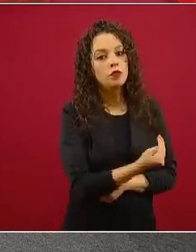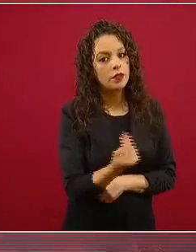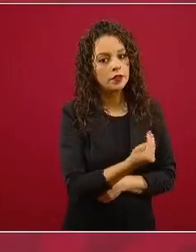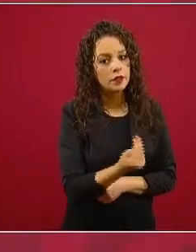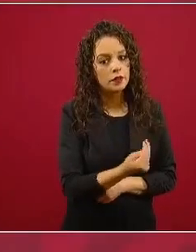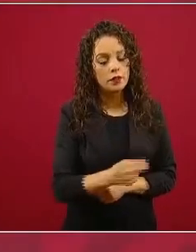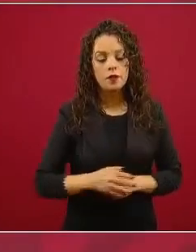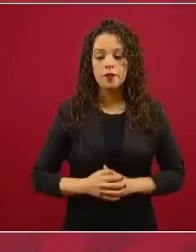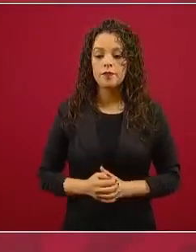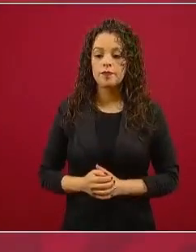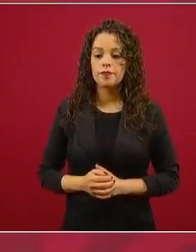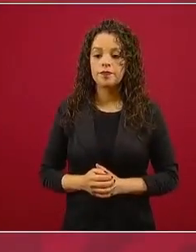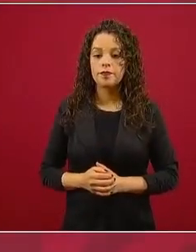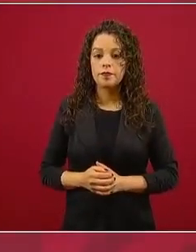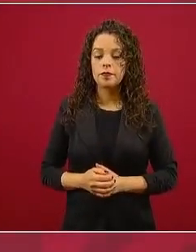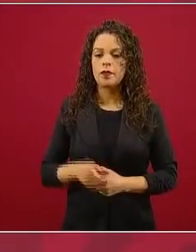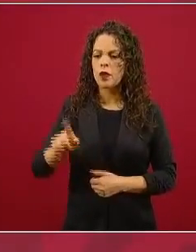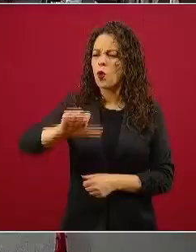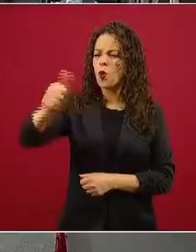Sharon, ¿tu otra pregunta?